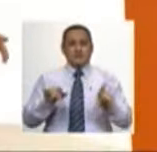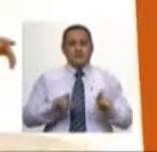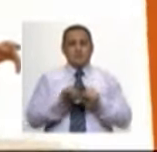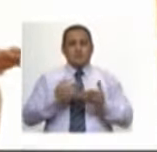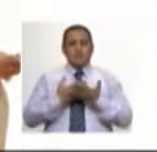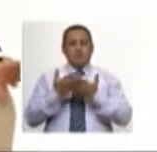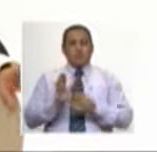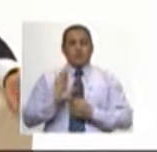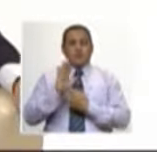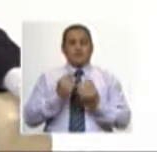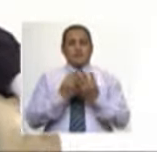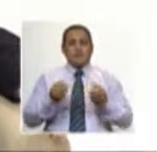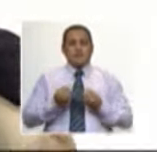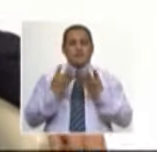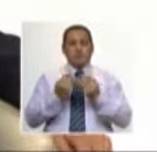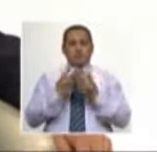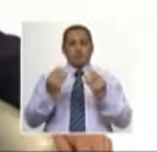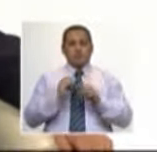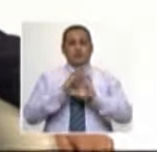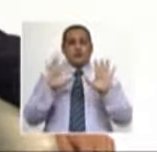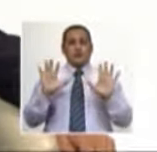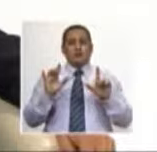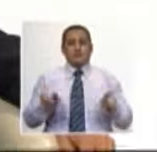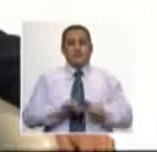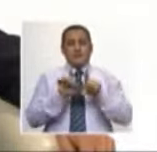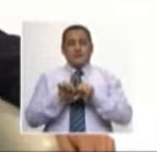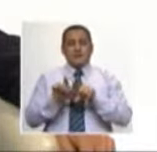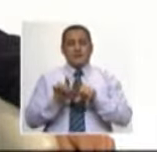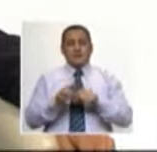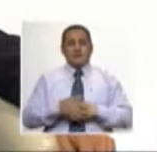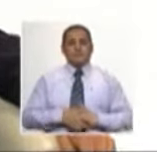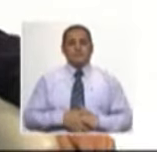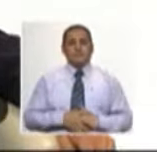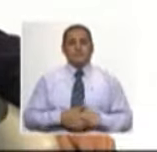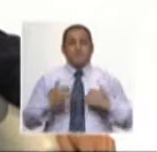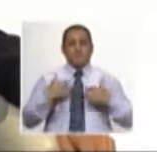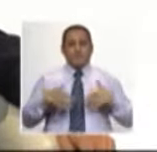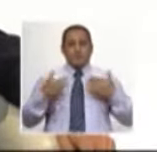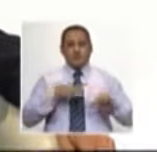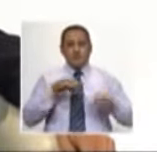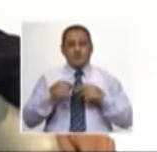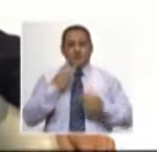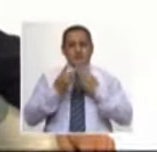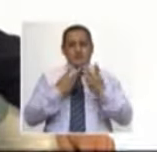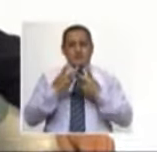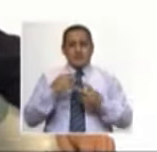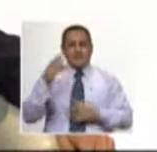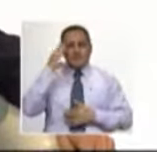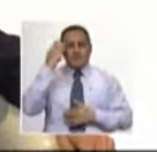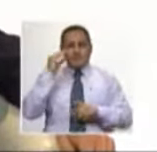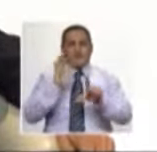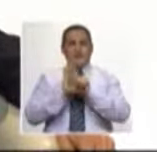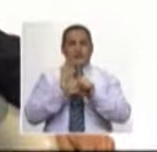definido bastante bien, con bastante claridad, ¿no? Ante todo, podemos hacer un recorrido jurisprudencial,